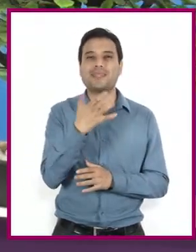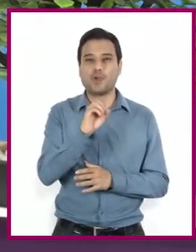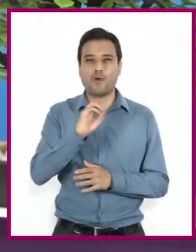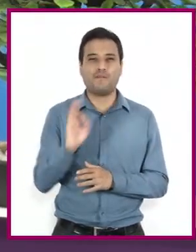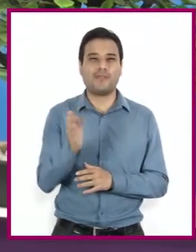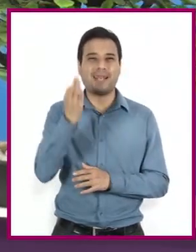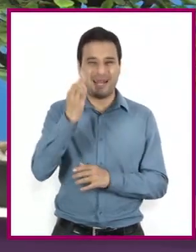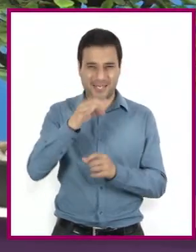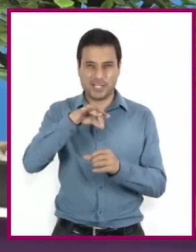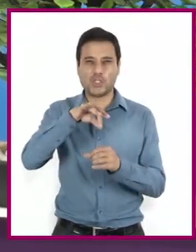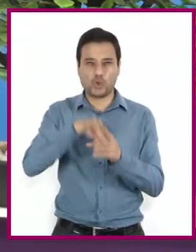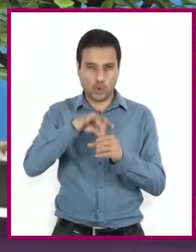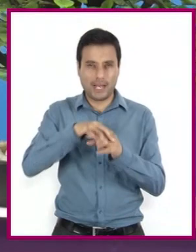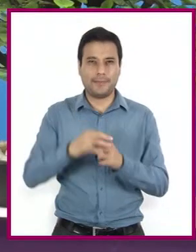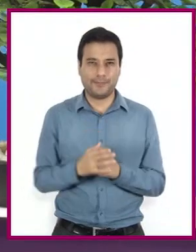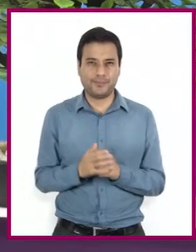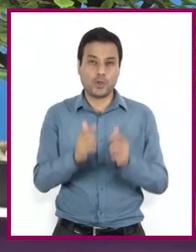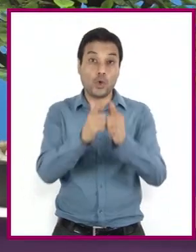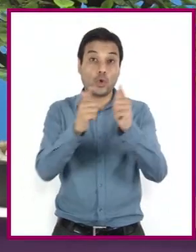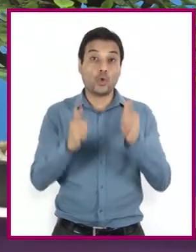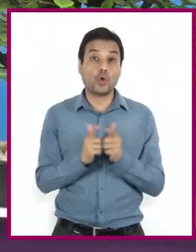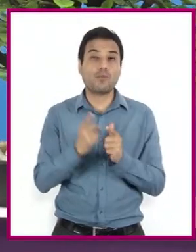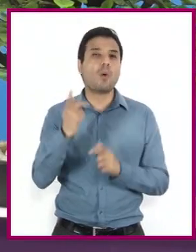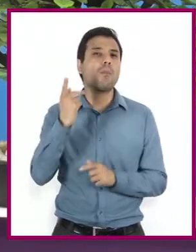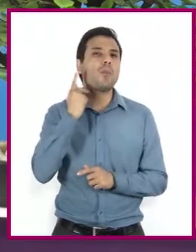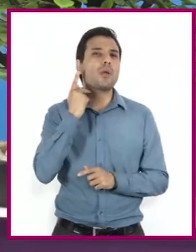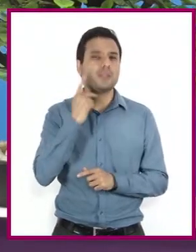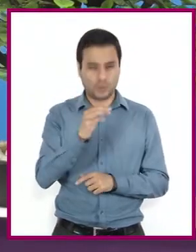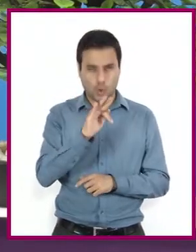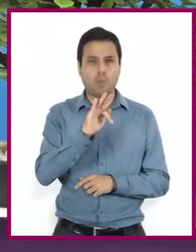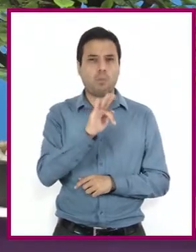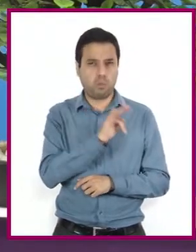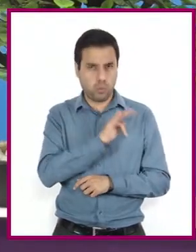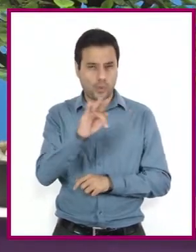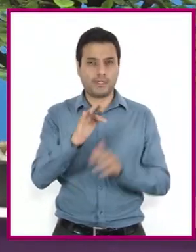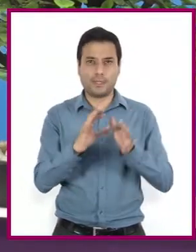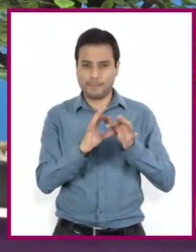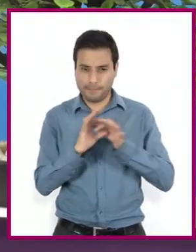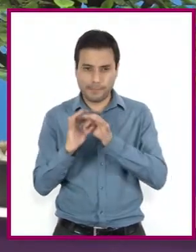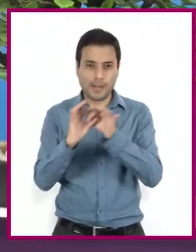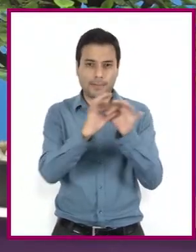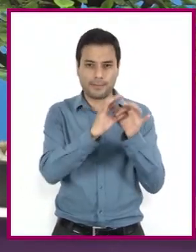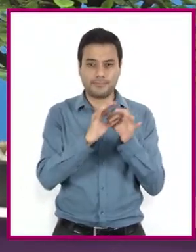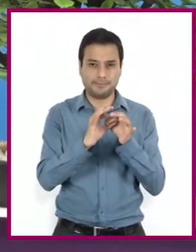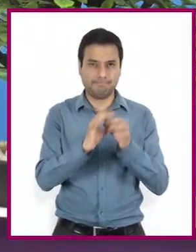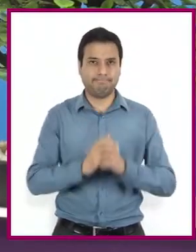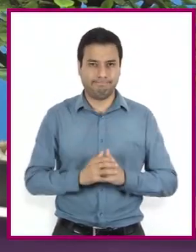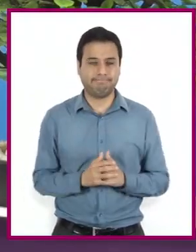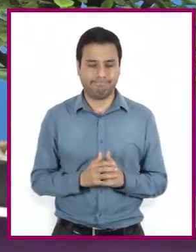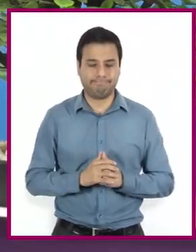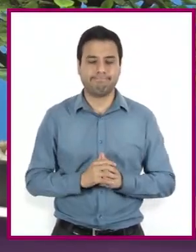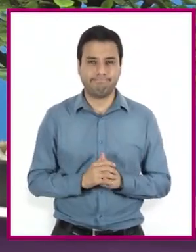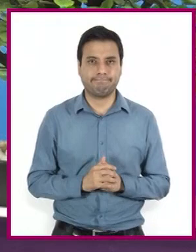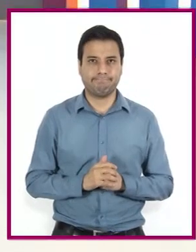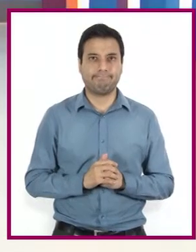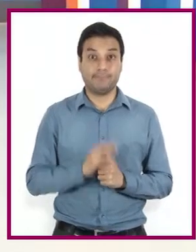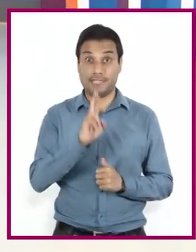la coalición o alianzas entre los partidos políticos y fortaleció la representación